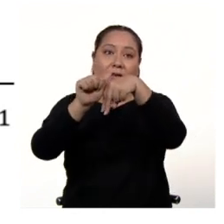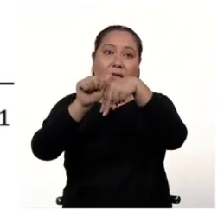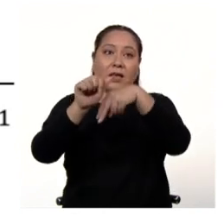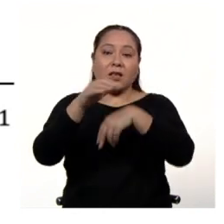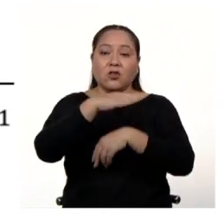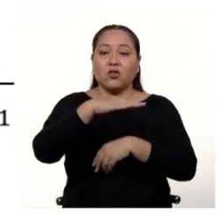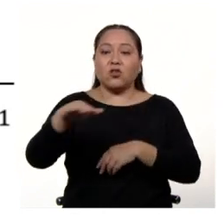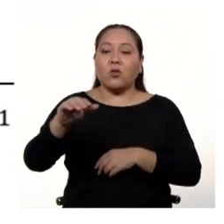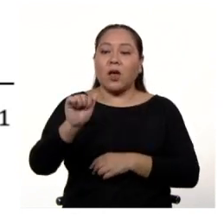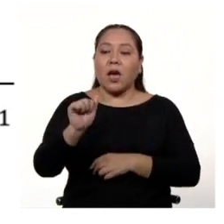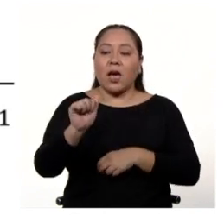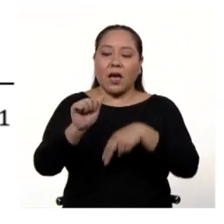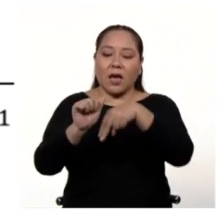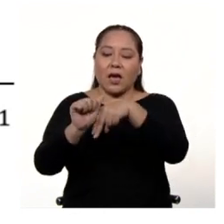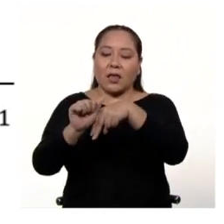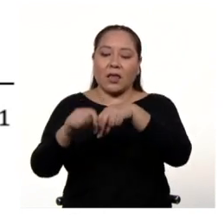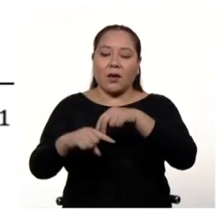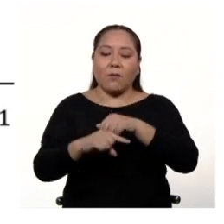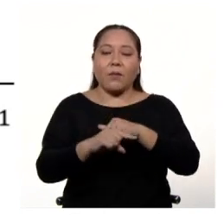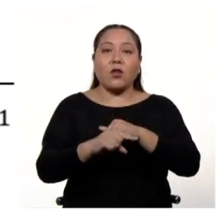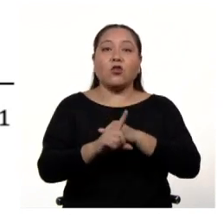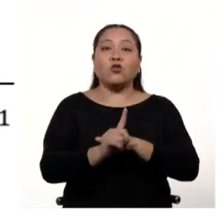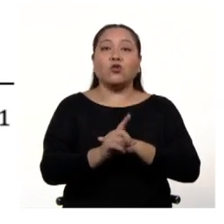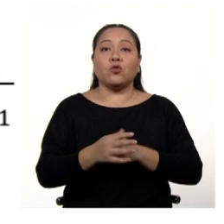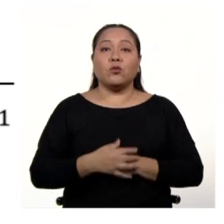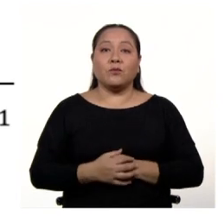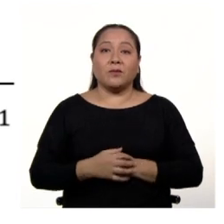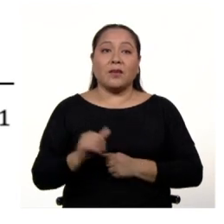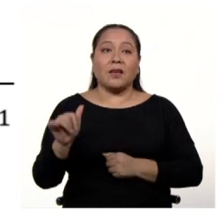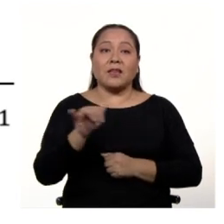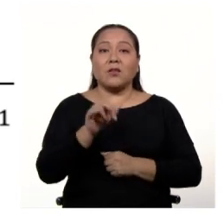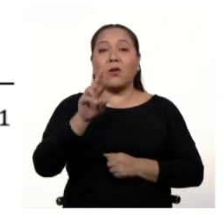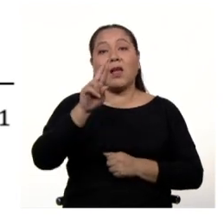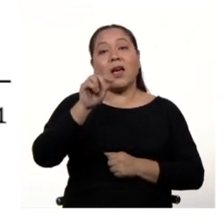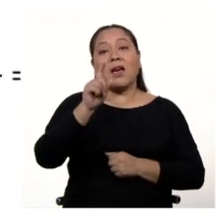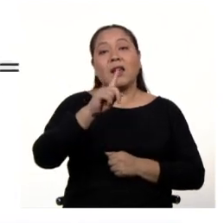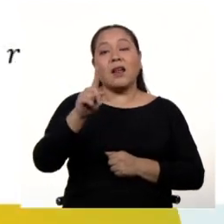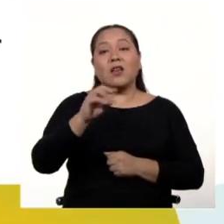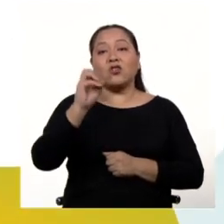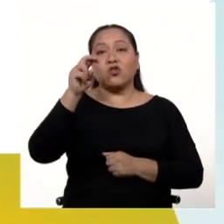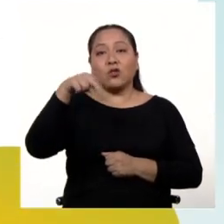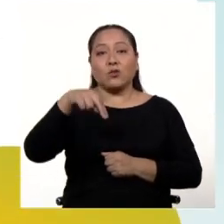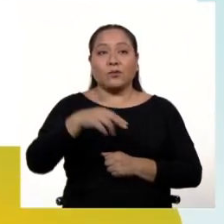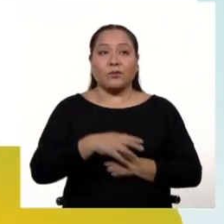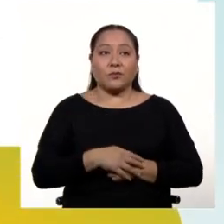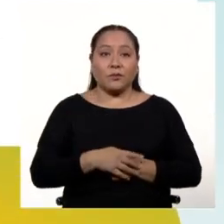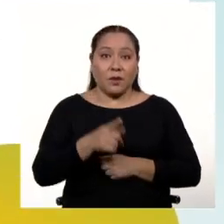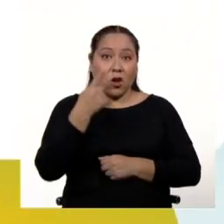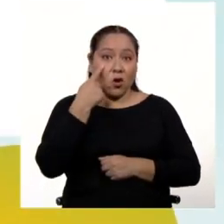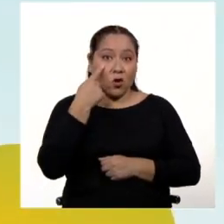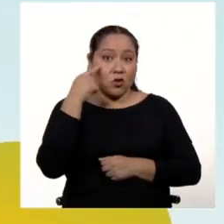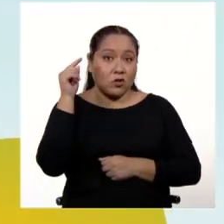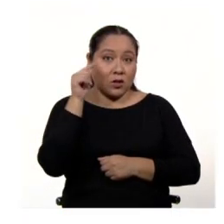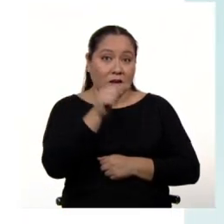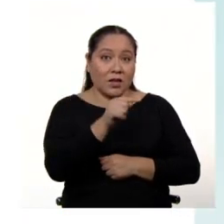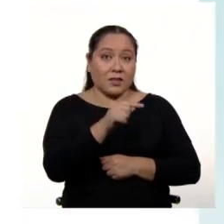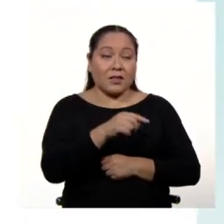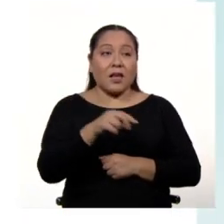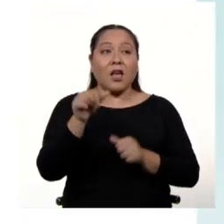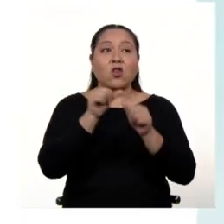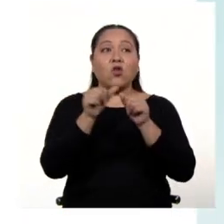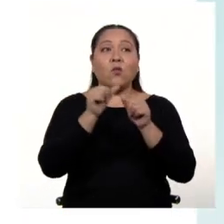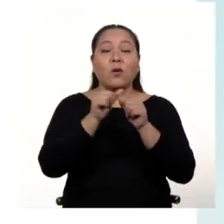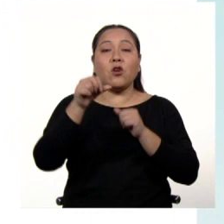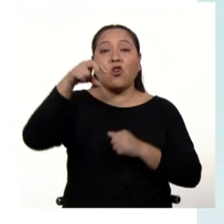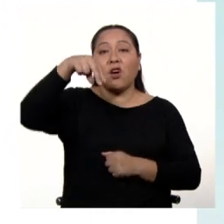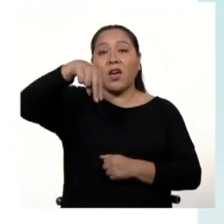A sub n menos 1, que es igual a R o razón geométrica. Para conocer el término enésimo,